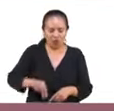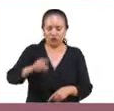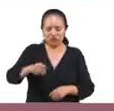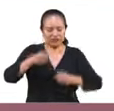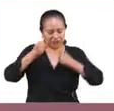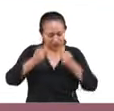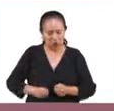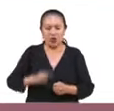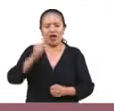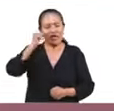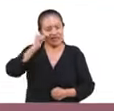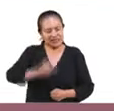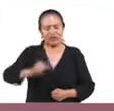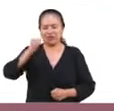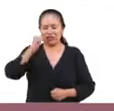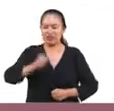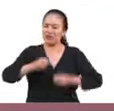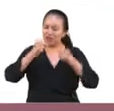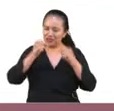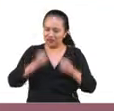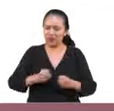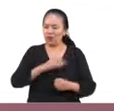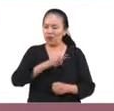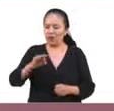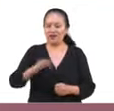Siempre, siempre se puede.